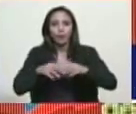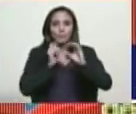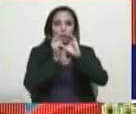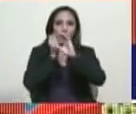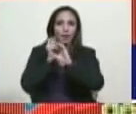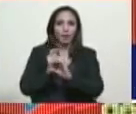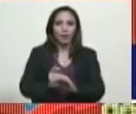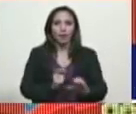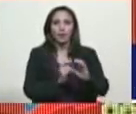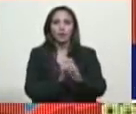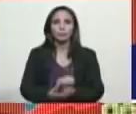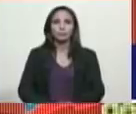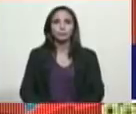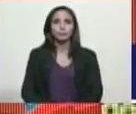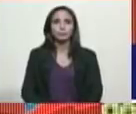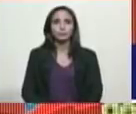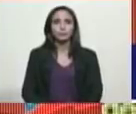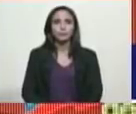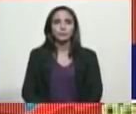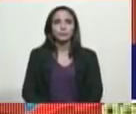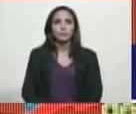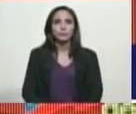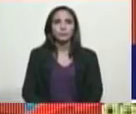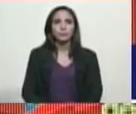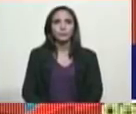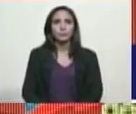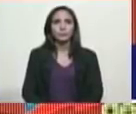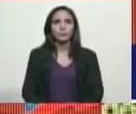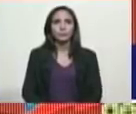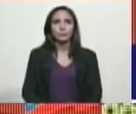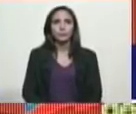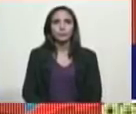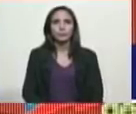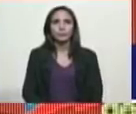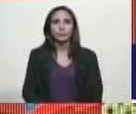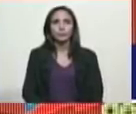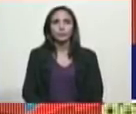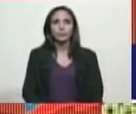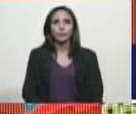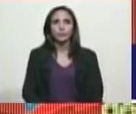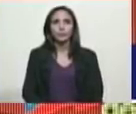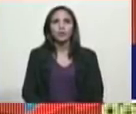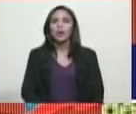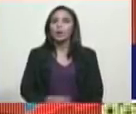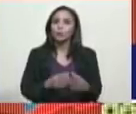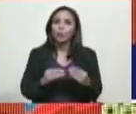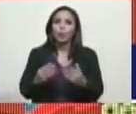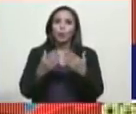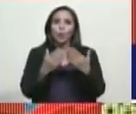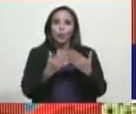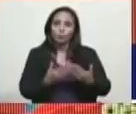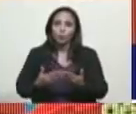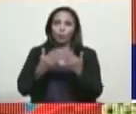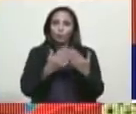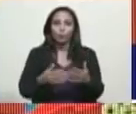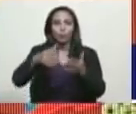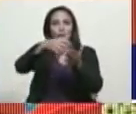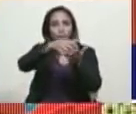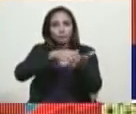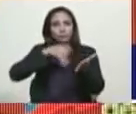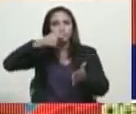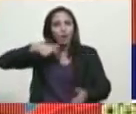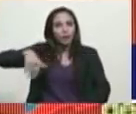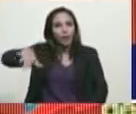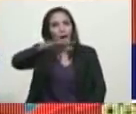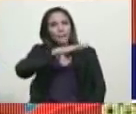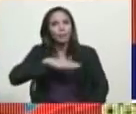ingeniería en geociencia. Estudia los campos mineros y hace la prospectiva y el desarrollo